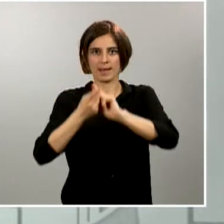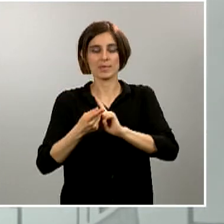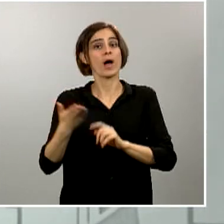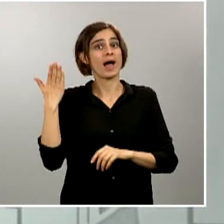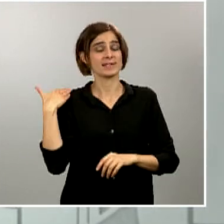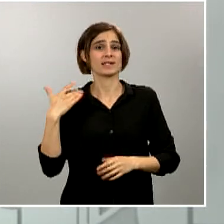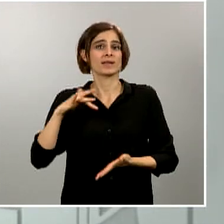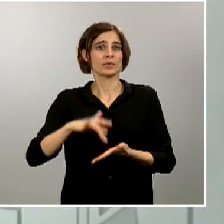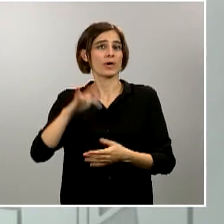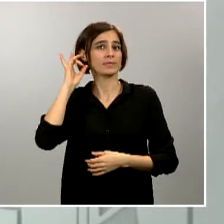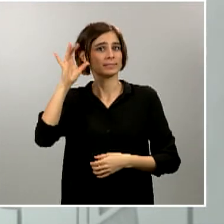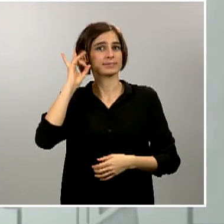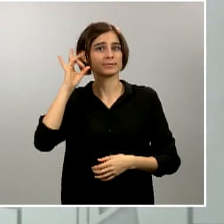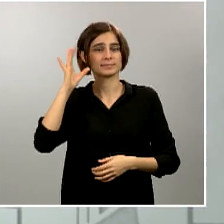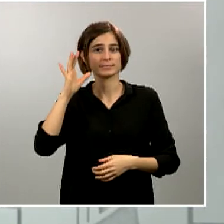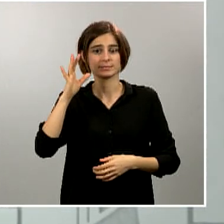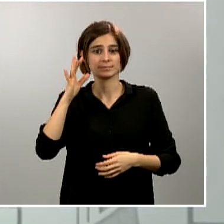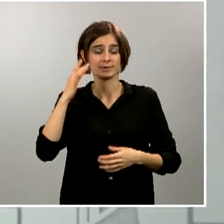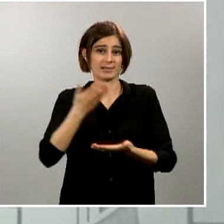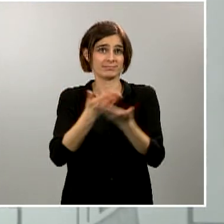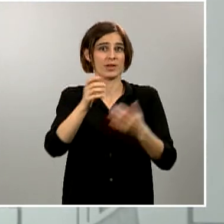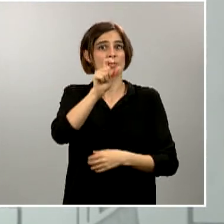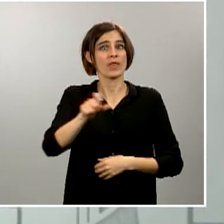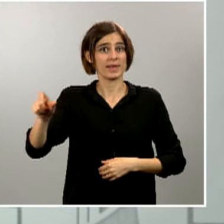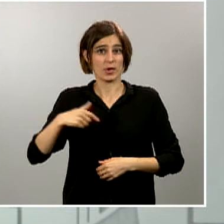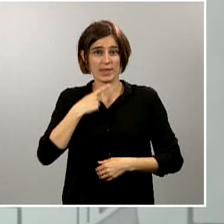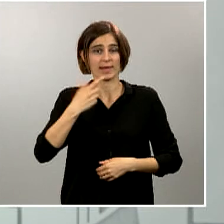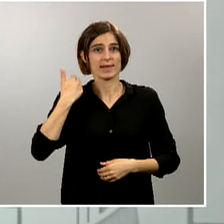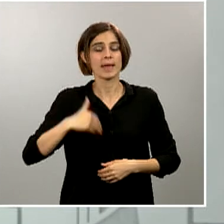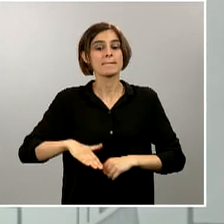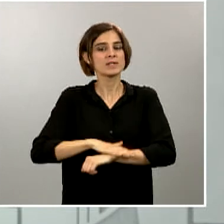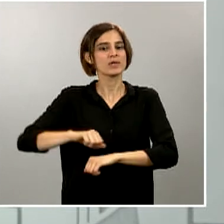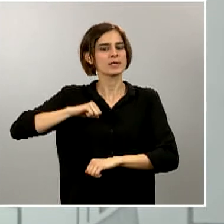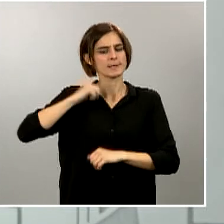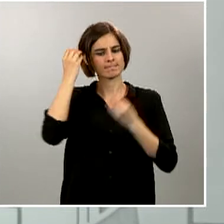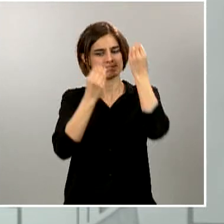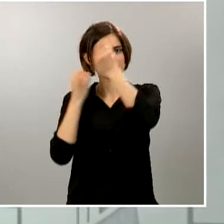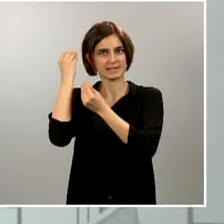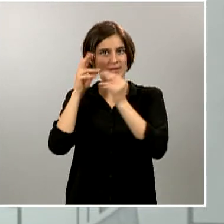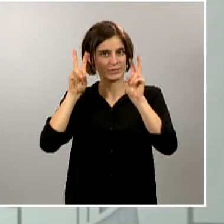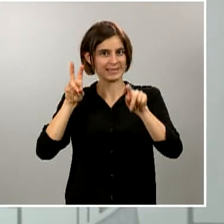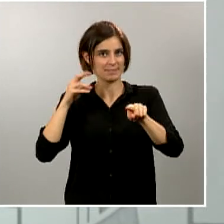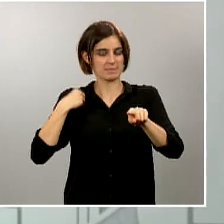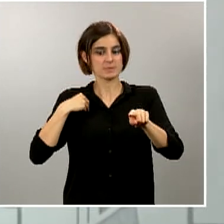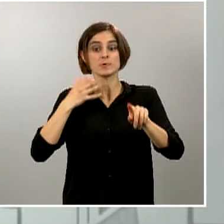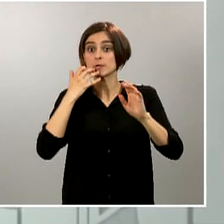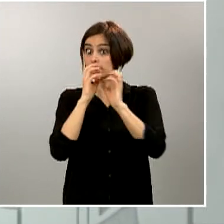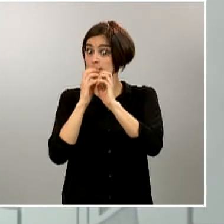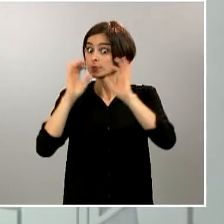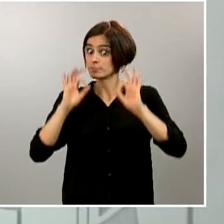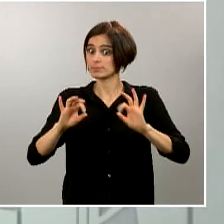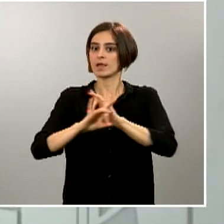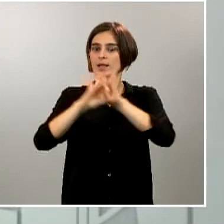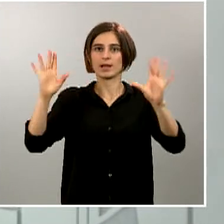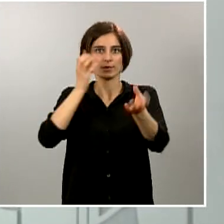hice ante el conjunto de la ciudadanía, que el Ministerio de Sanidad está estudiando esta cuestión y cuando la tengamos decidida, también siempre en base al criterio de